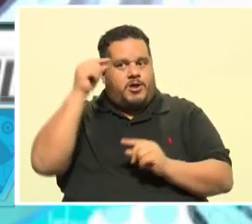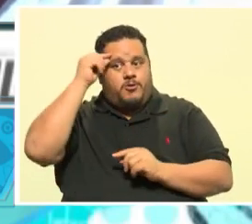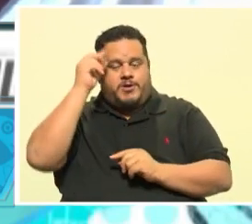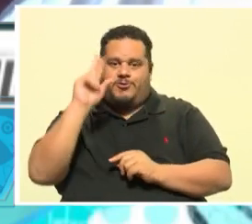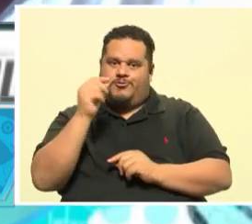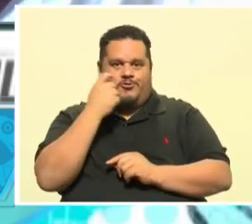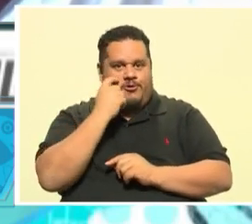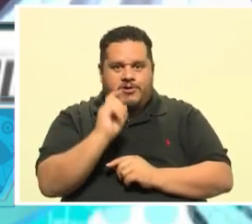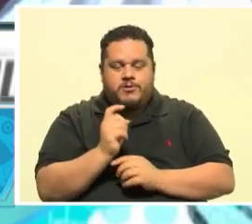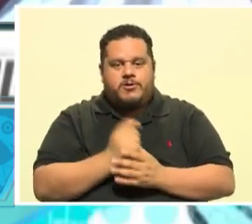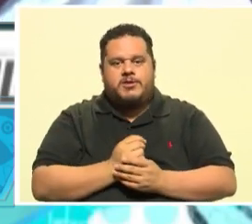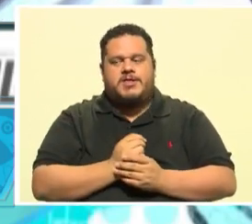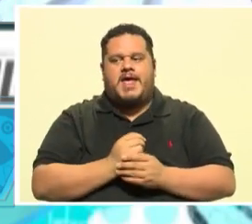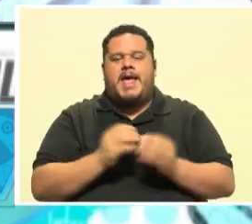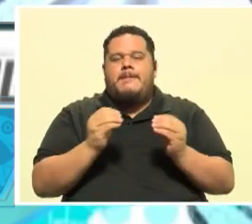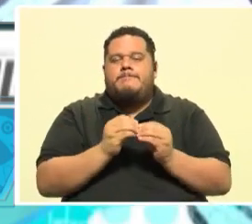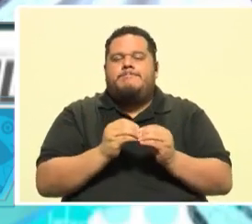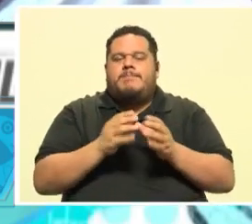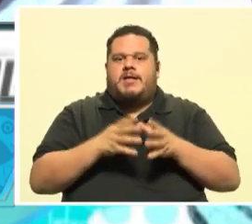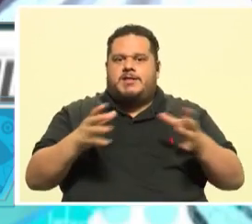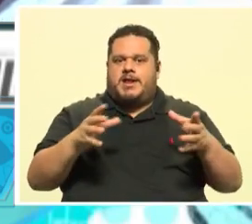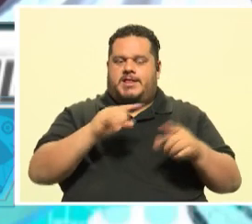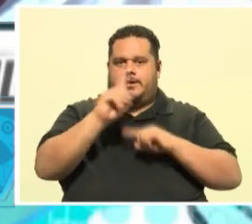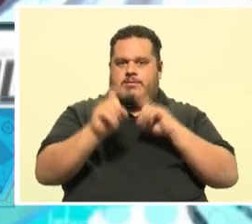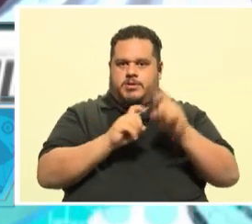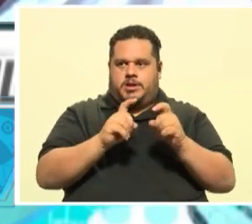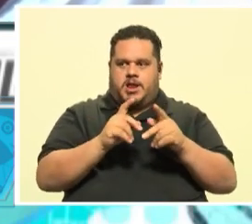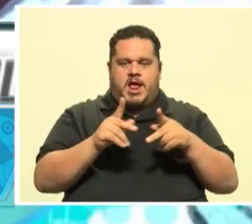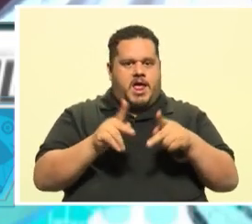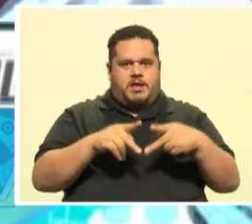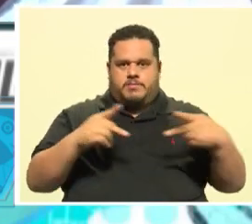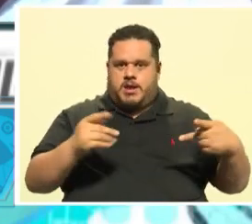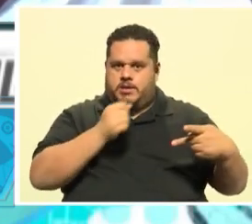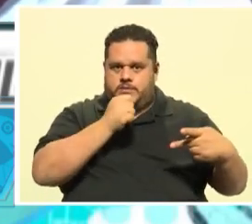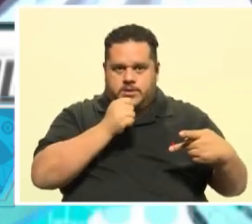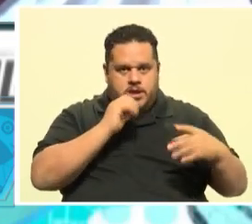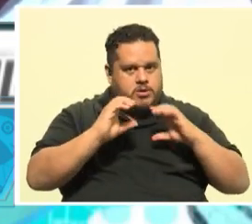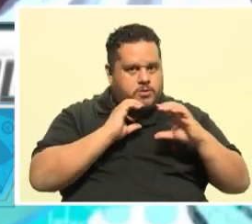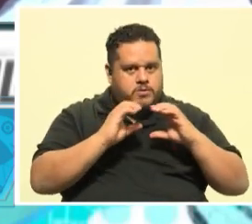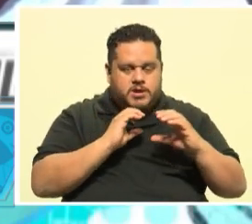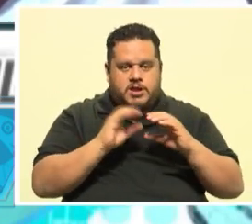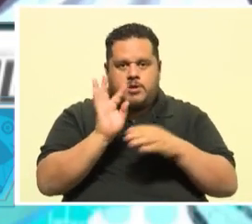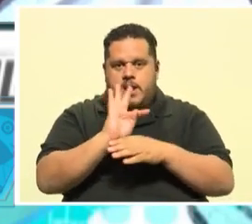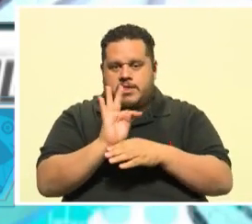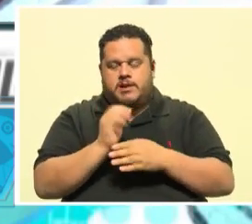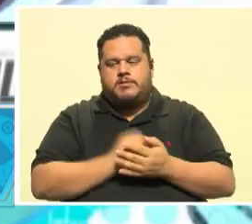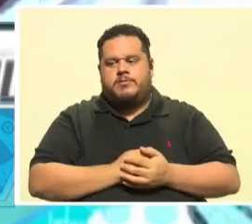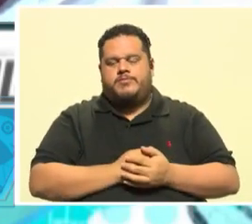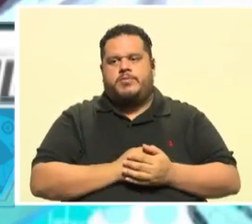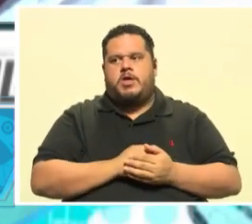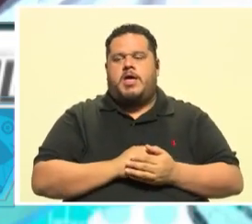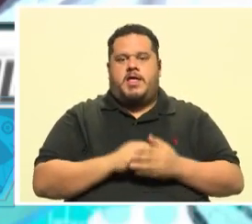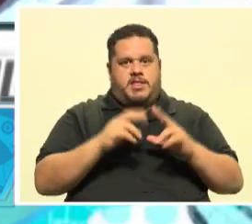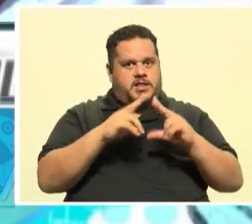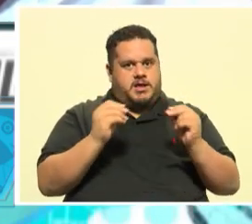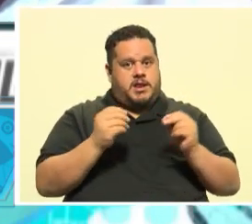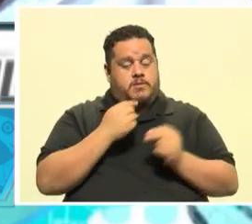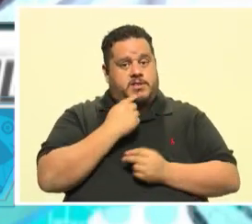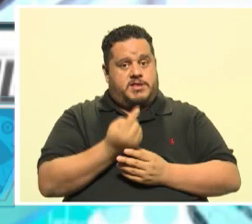matiz marcadamente autoritario que deja muchas preguntas sobre el futuro de la democracia en El